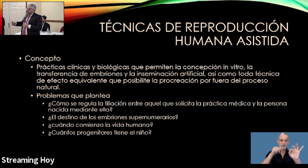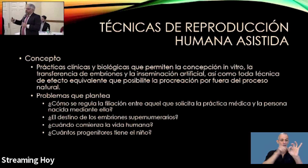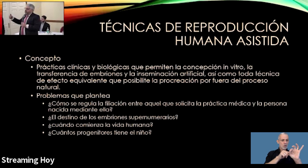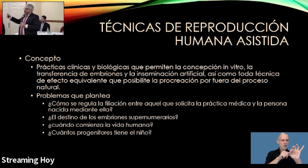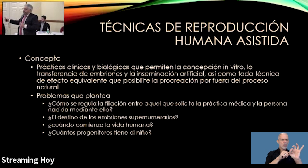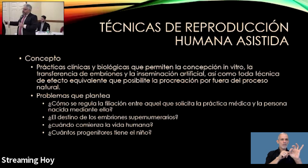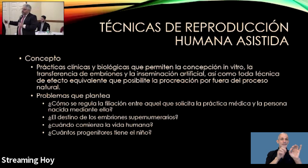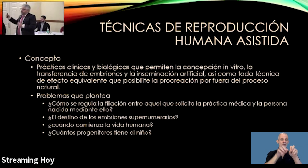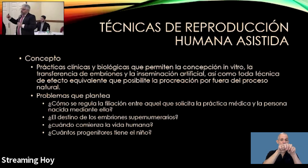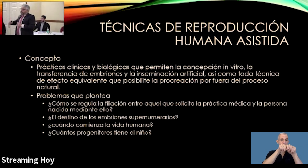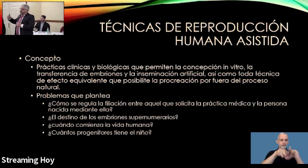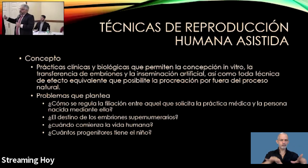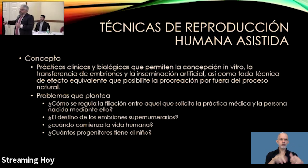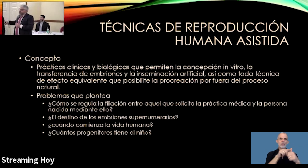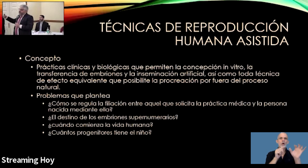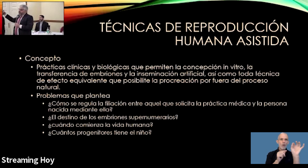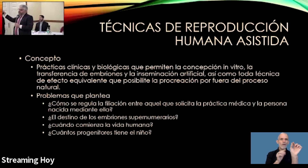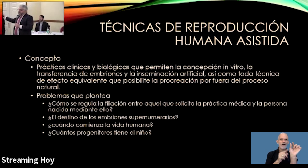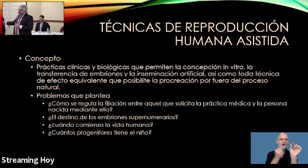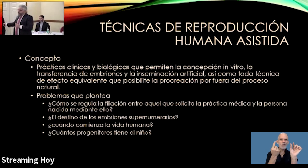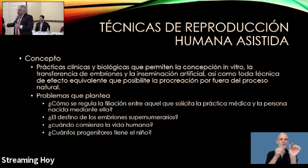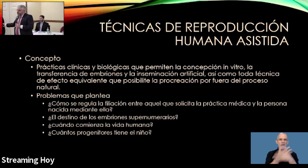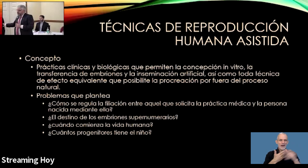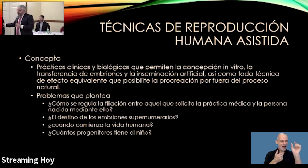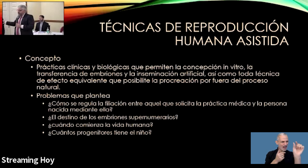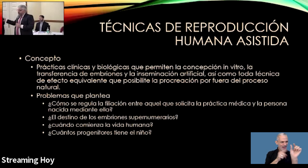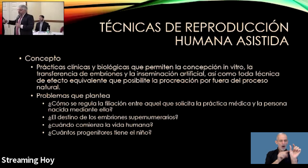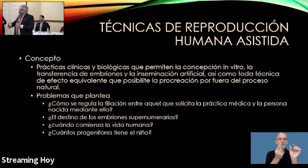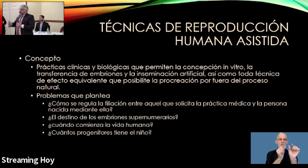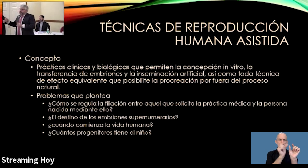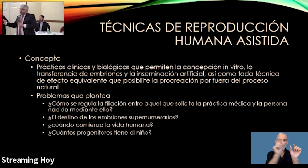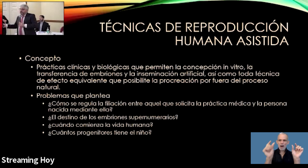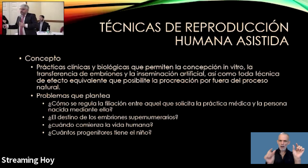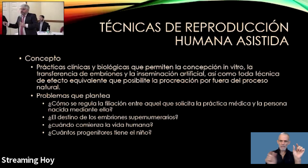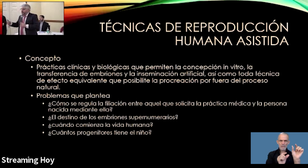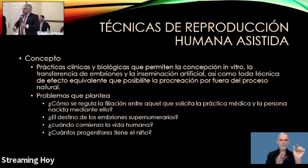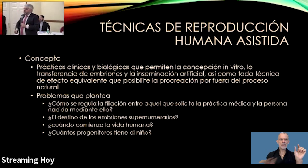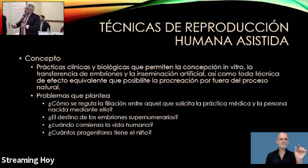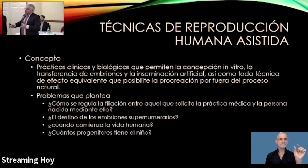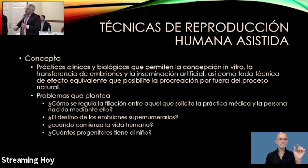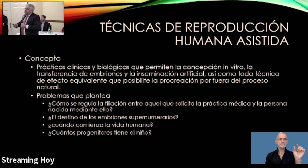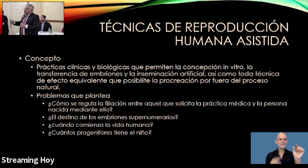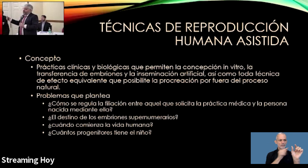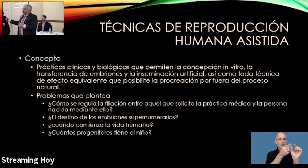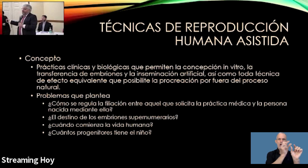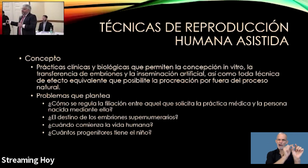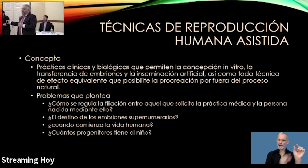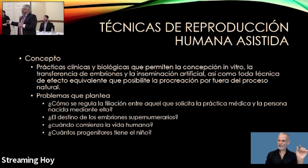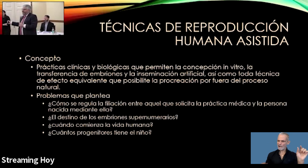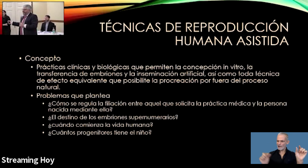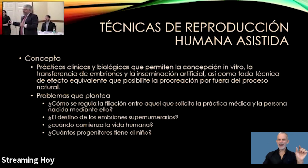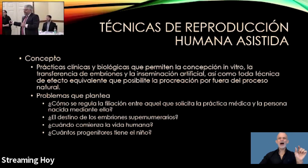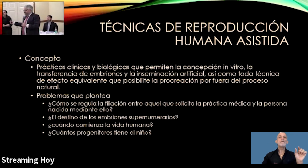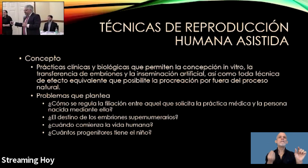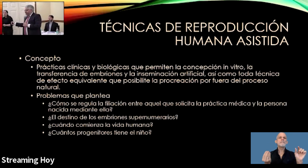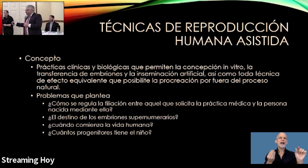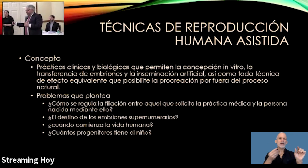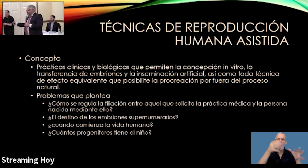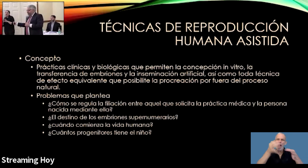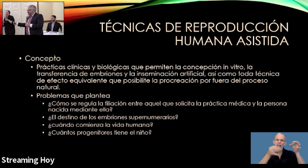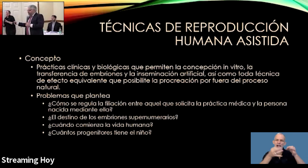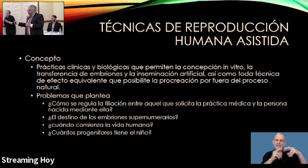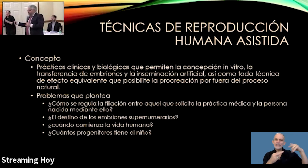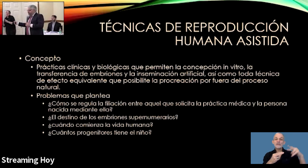se generan más embriones de los necesarios para la práctica? ¿A los efectos de qué? De analizar su